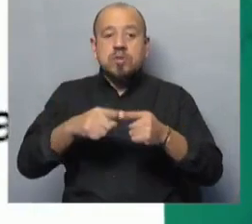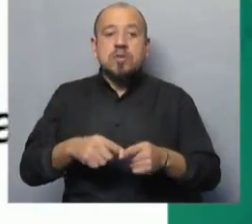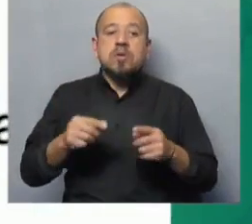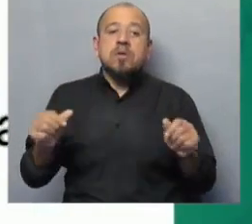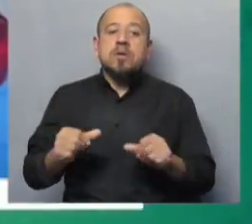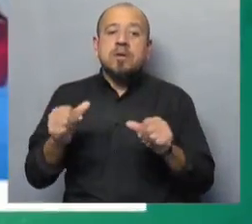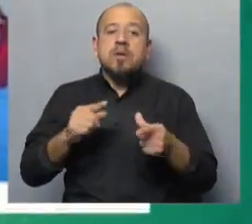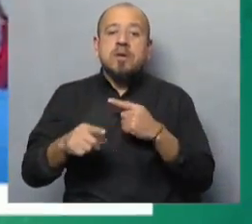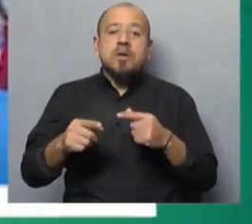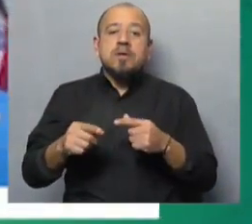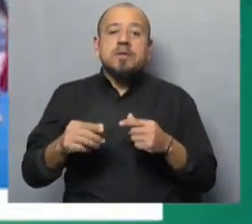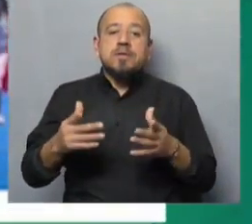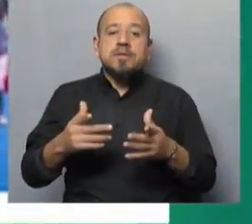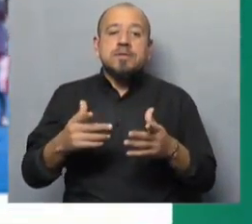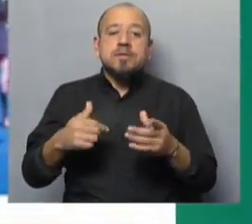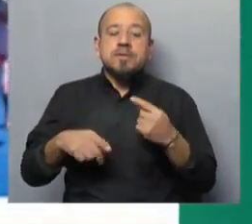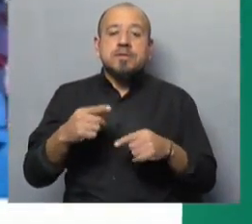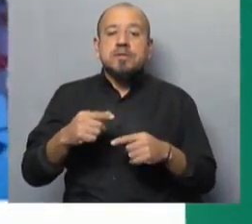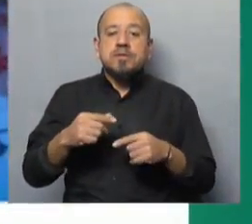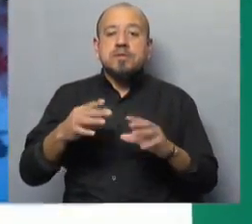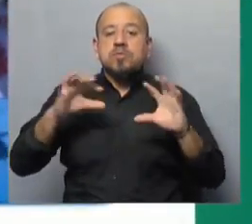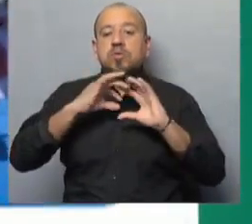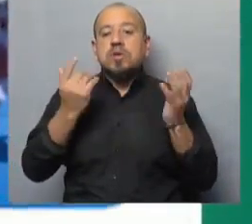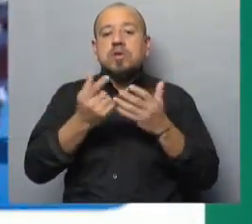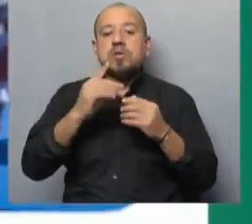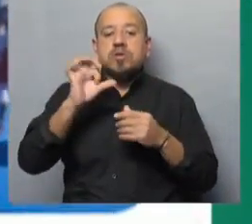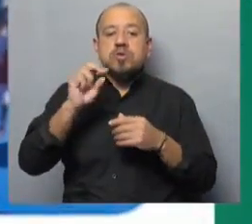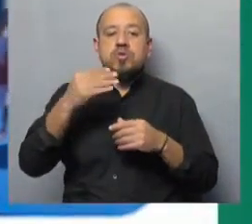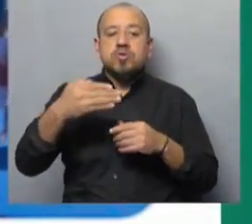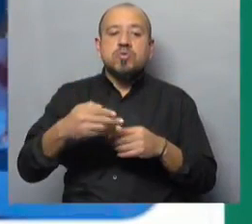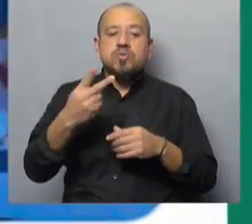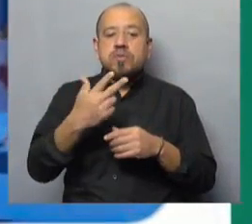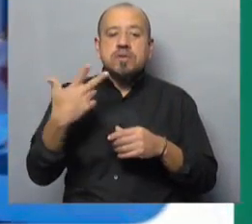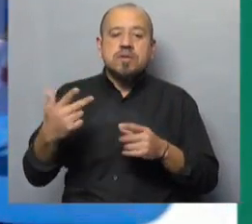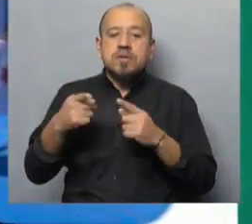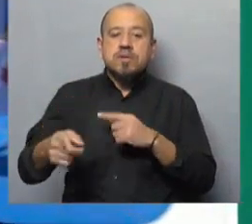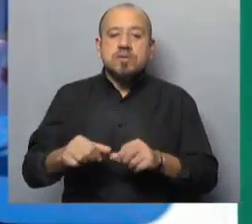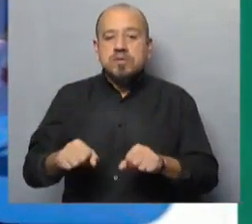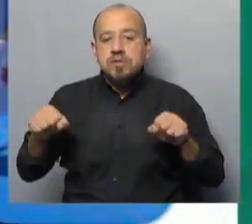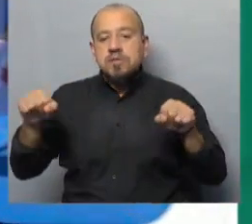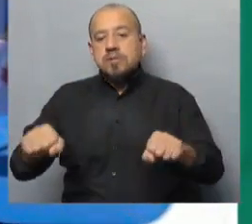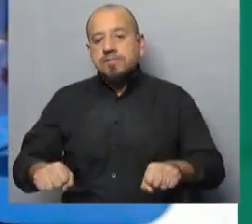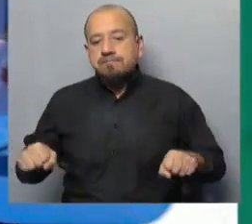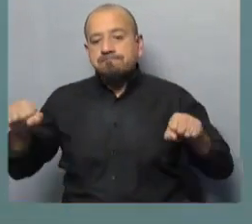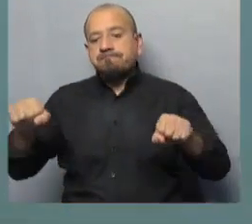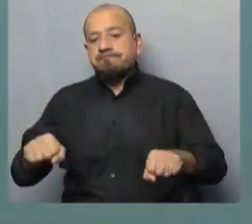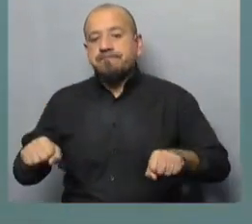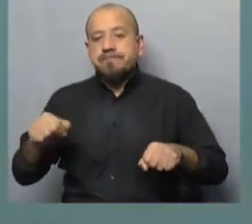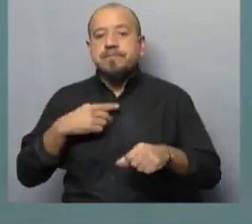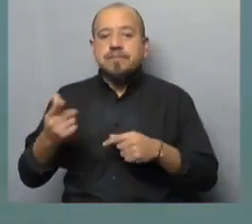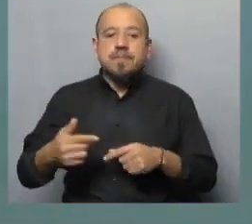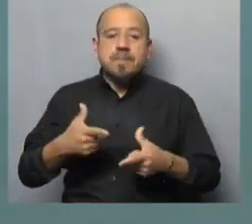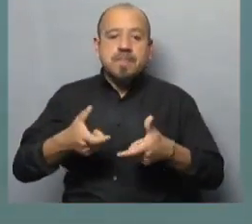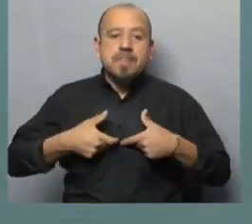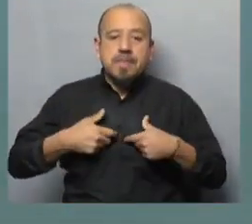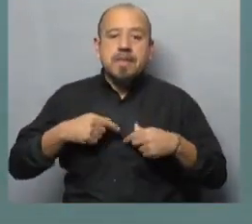una buena actuación en el mundial sub-23 y bueno ya se logró tanto con mi medalla como las demás el